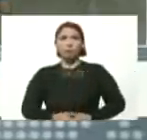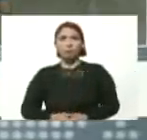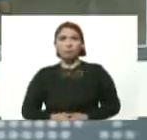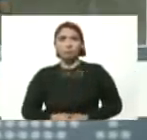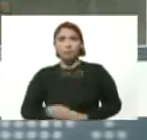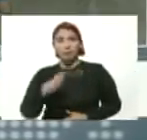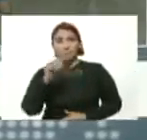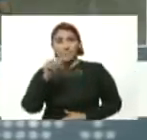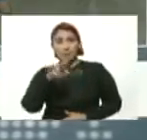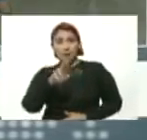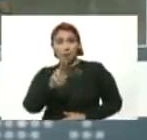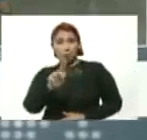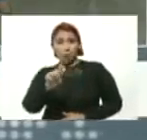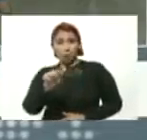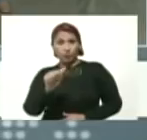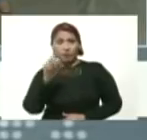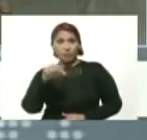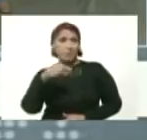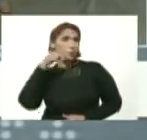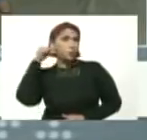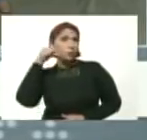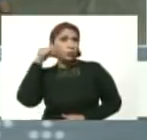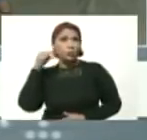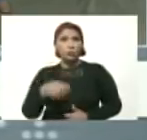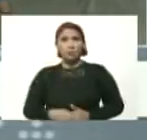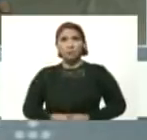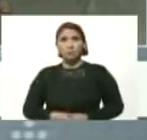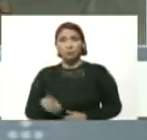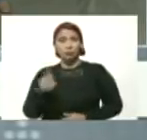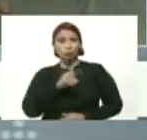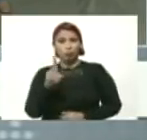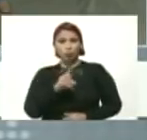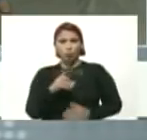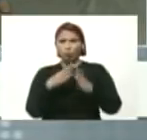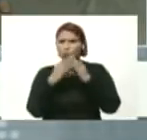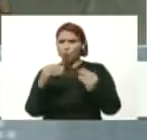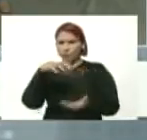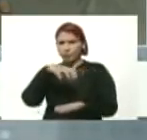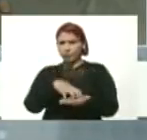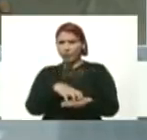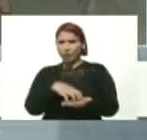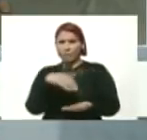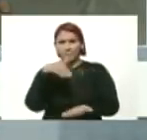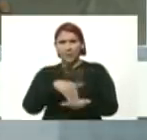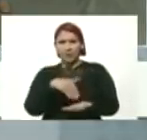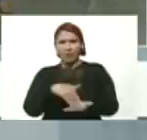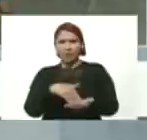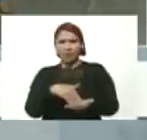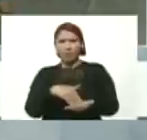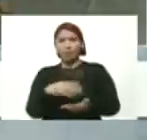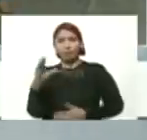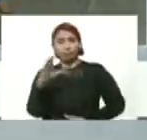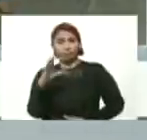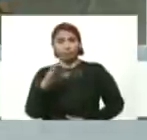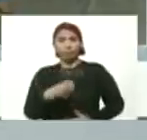el hatillo y sucre no es todo el estado miranda es la cara acá en la gran caracas